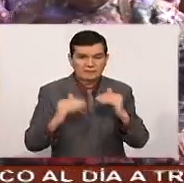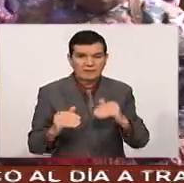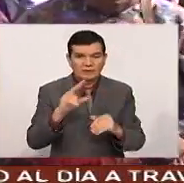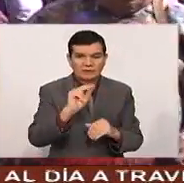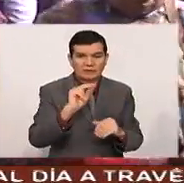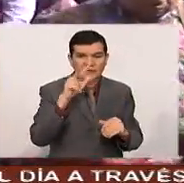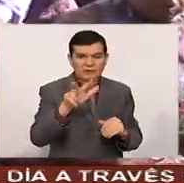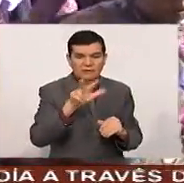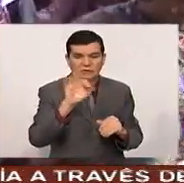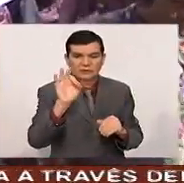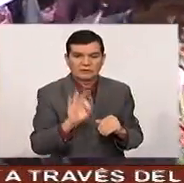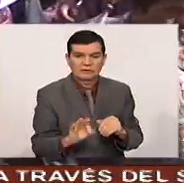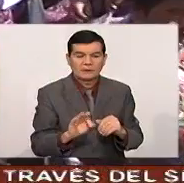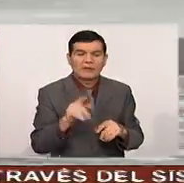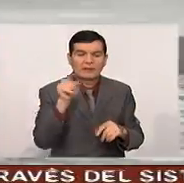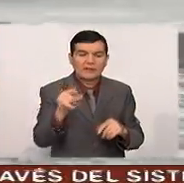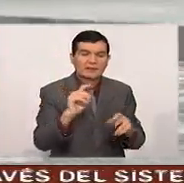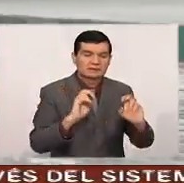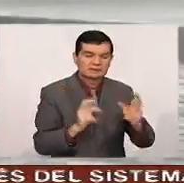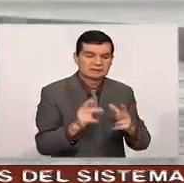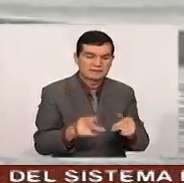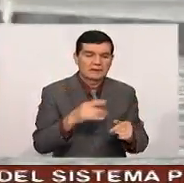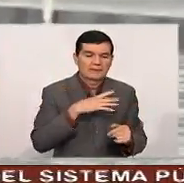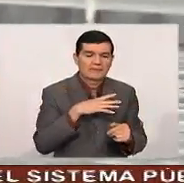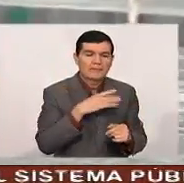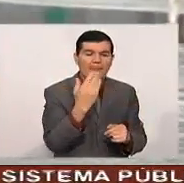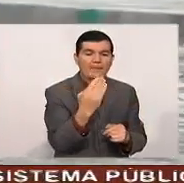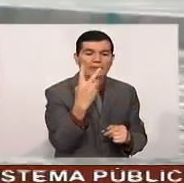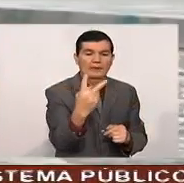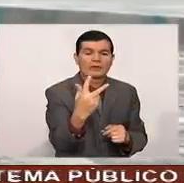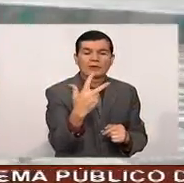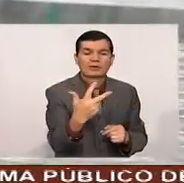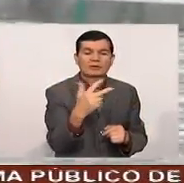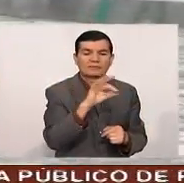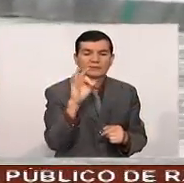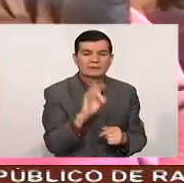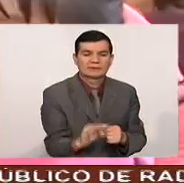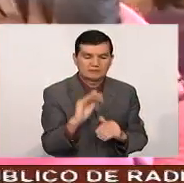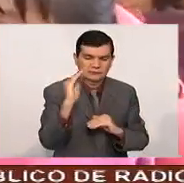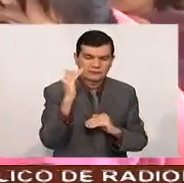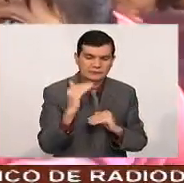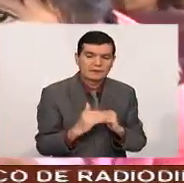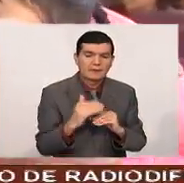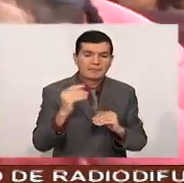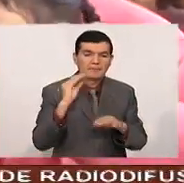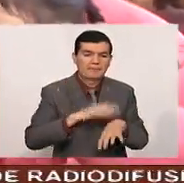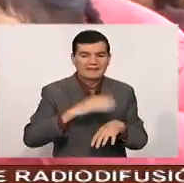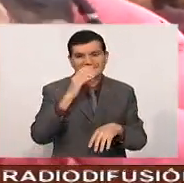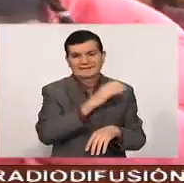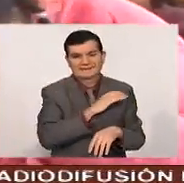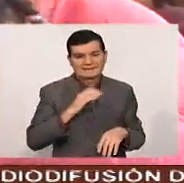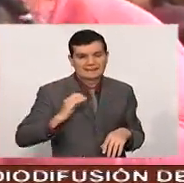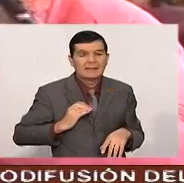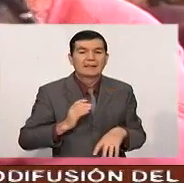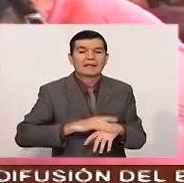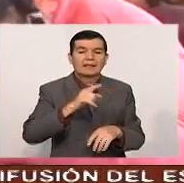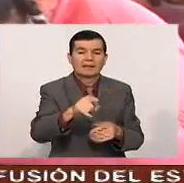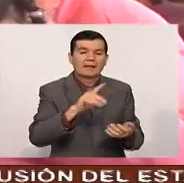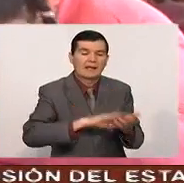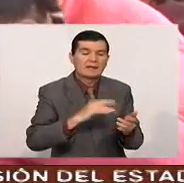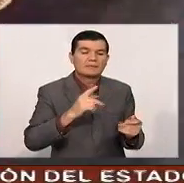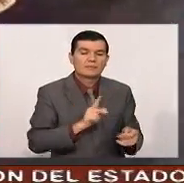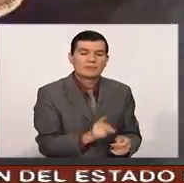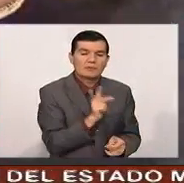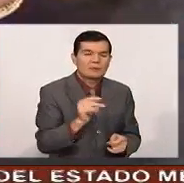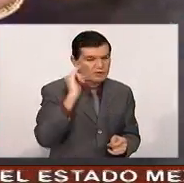del 88%, mientras que en esa entidad es del 58%. El encuentro del Papa Francisco con los pueblos